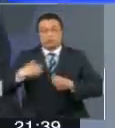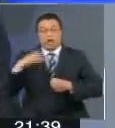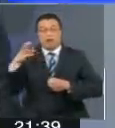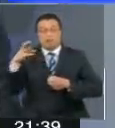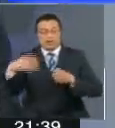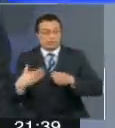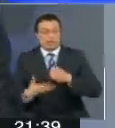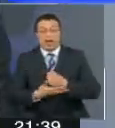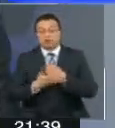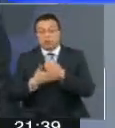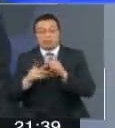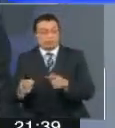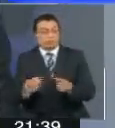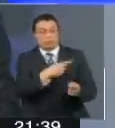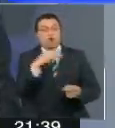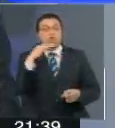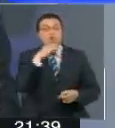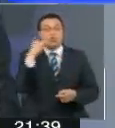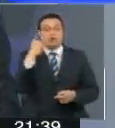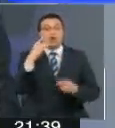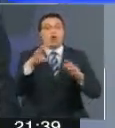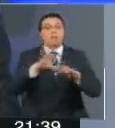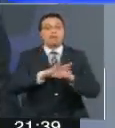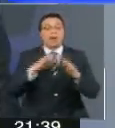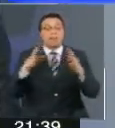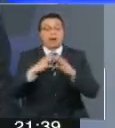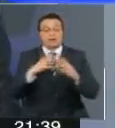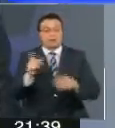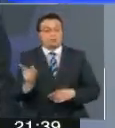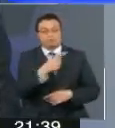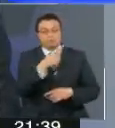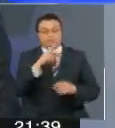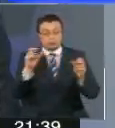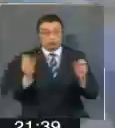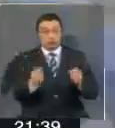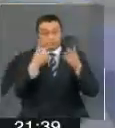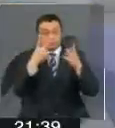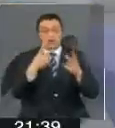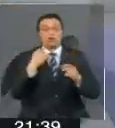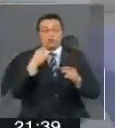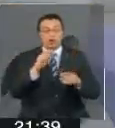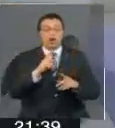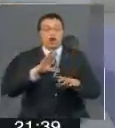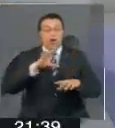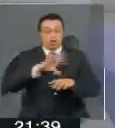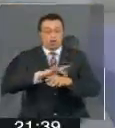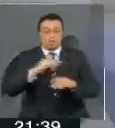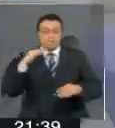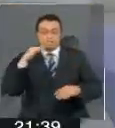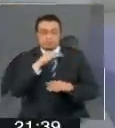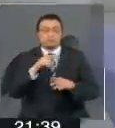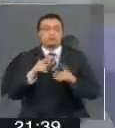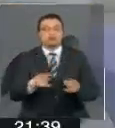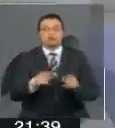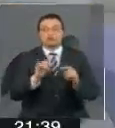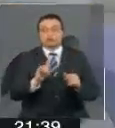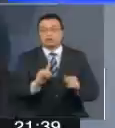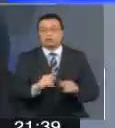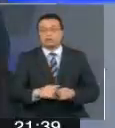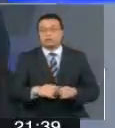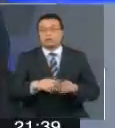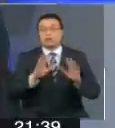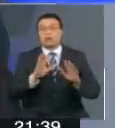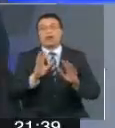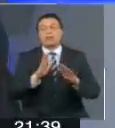con una ayudante mía y la llevaron urgente al hospital militar. Sobrevivió gracias a la oportuna atención médica. Y luego cuenta... Bueno, yo la